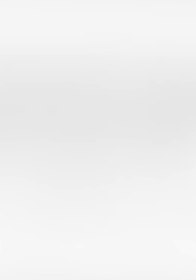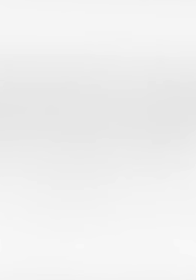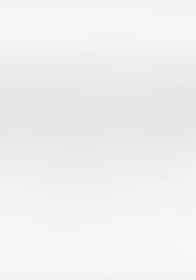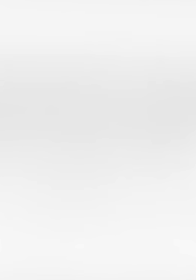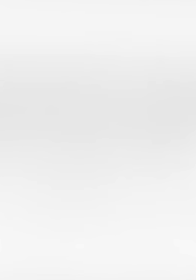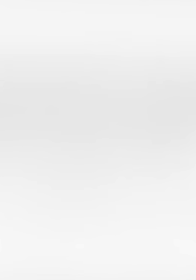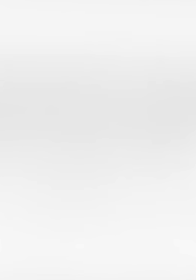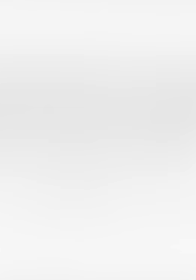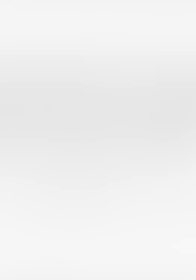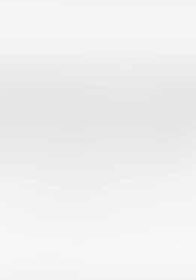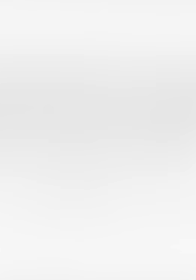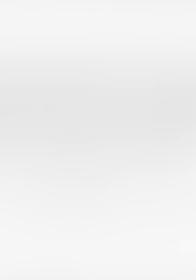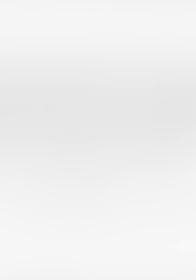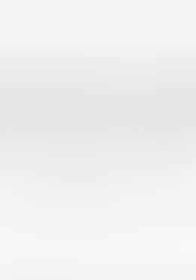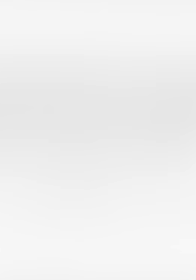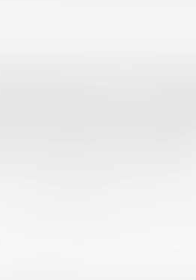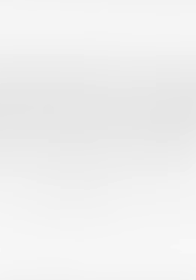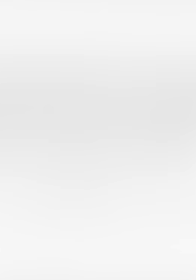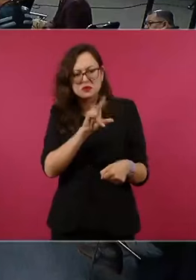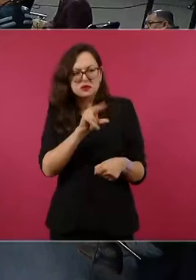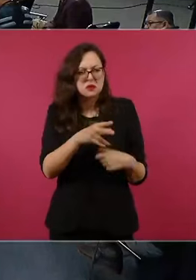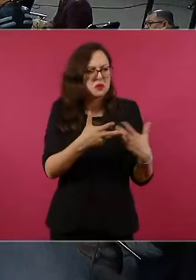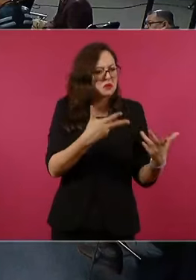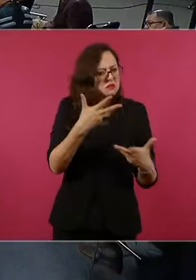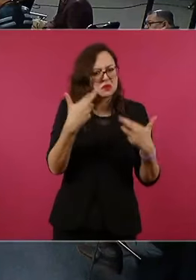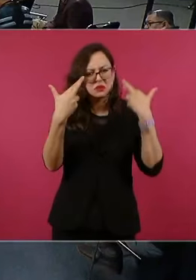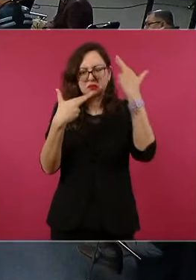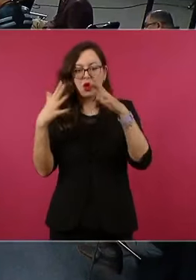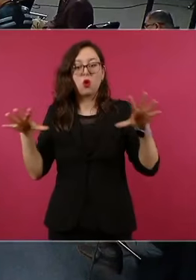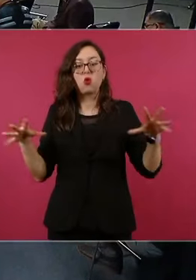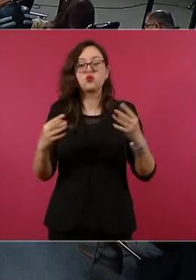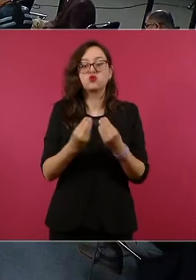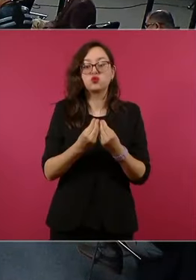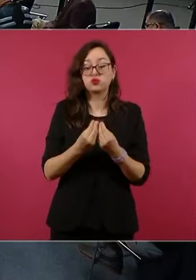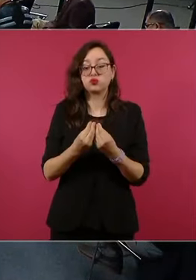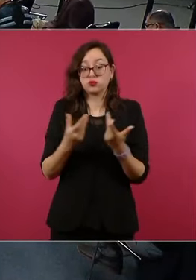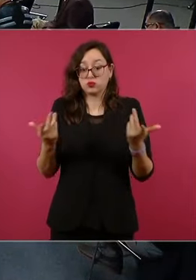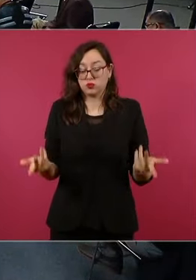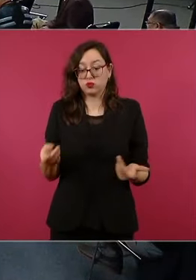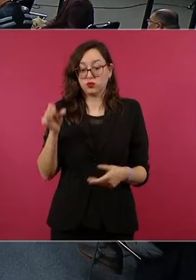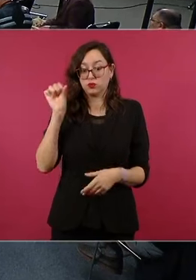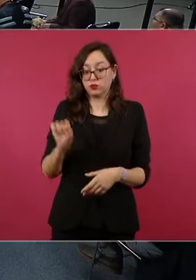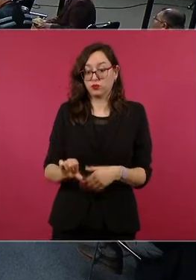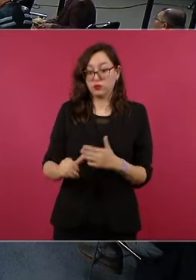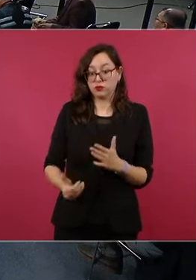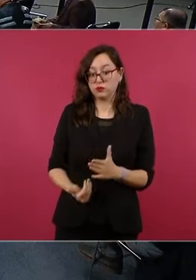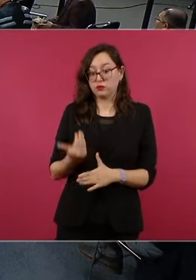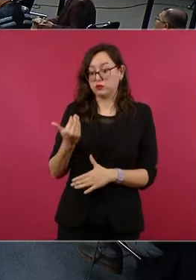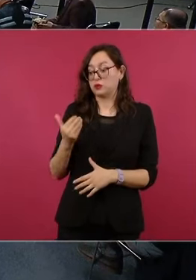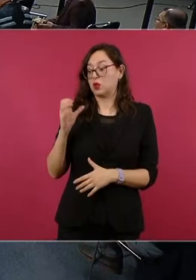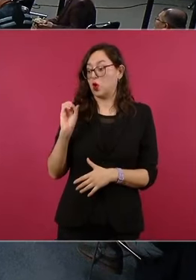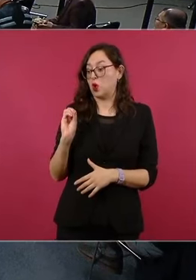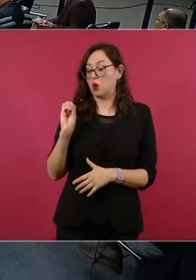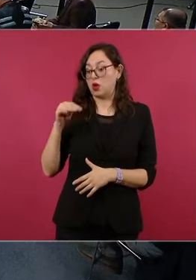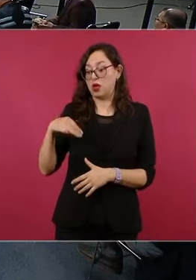Respiratorias y que, según el gobierno, murió por otra causa. El comunicado que hizo la Organización Mundial de la Salud es